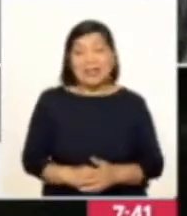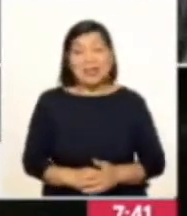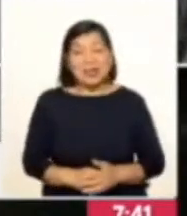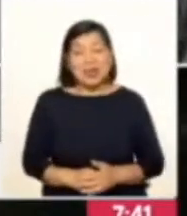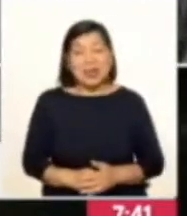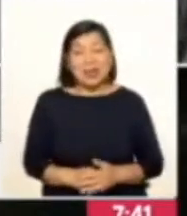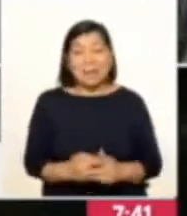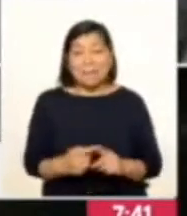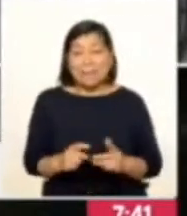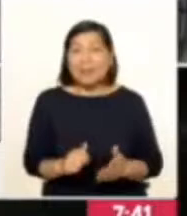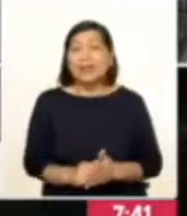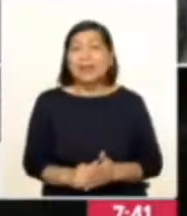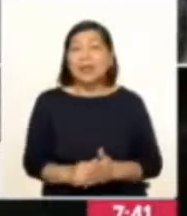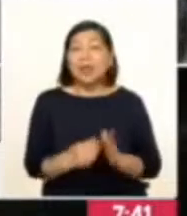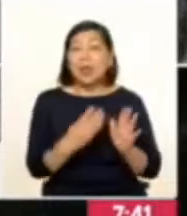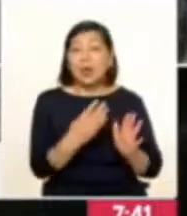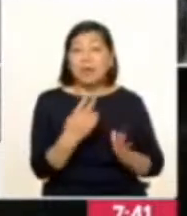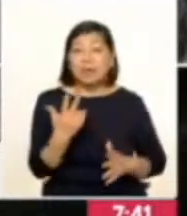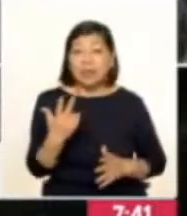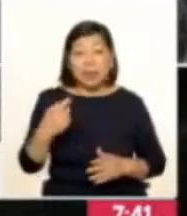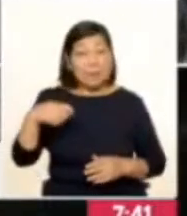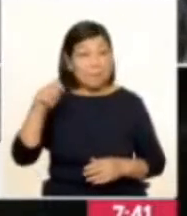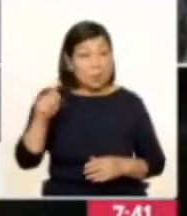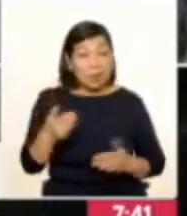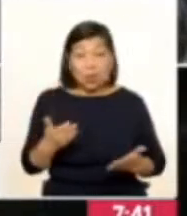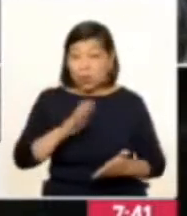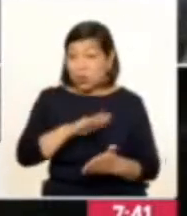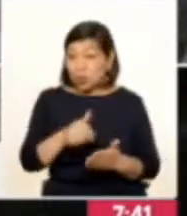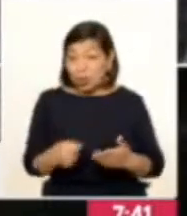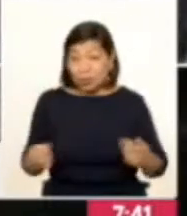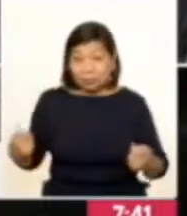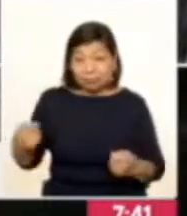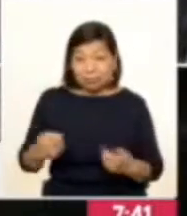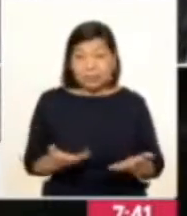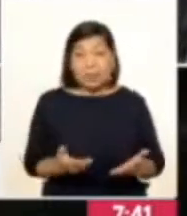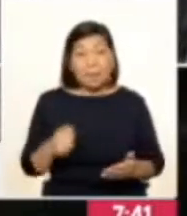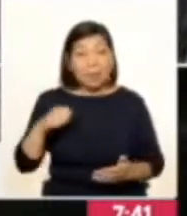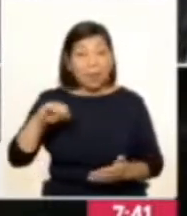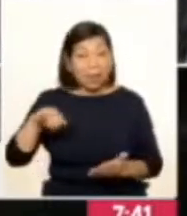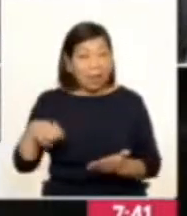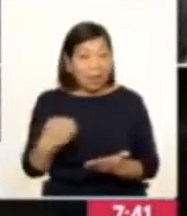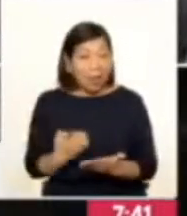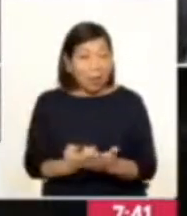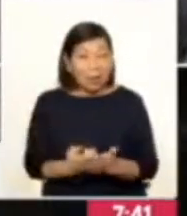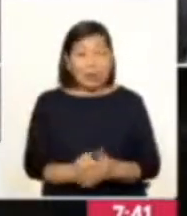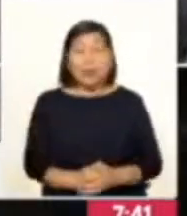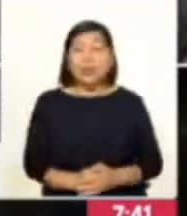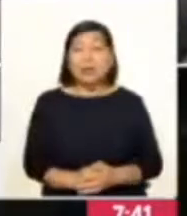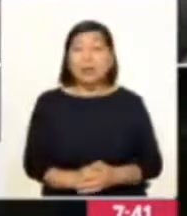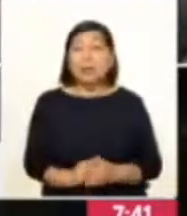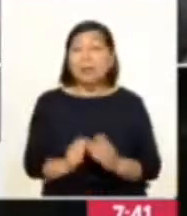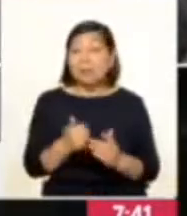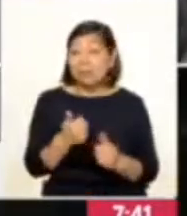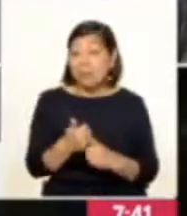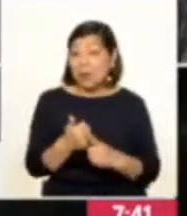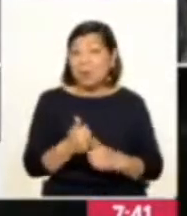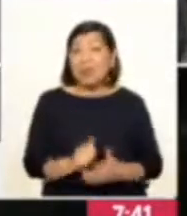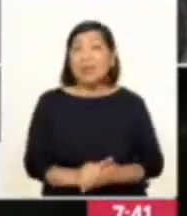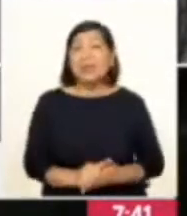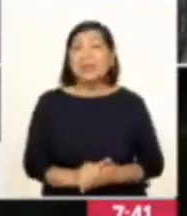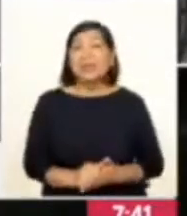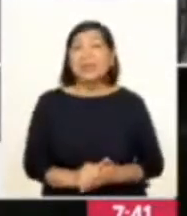sabes pues que el gobierno nacional el 93% de todo el presupuesto del gobierno nacional se ejecuta en el poder ejecutivo correcto no en el gobierno digamos propiamente dicho